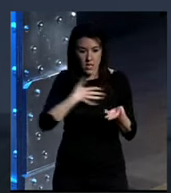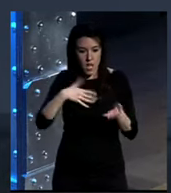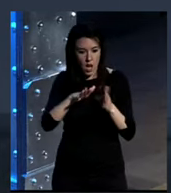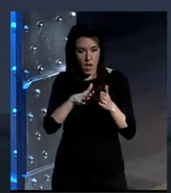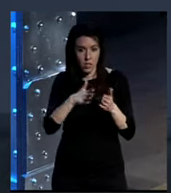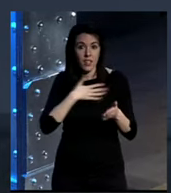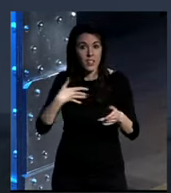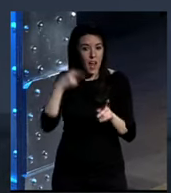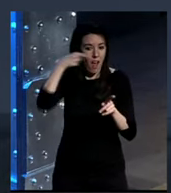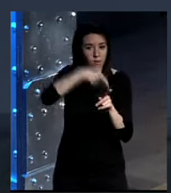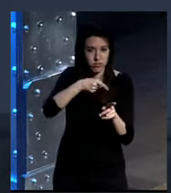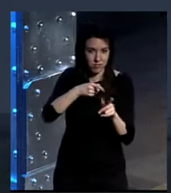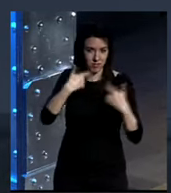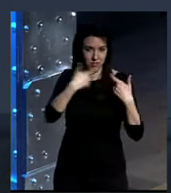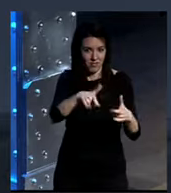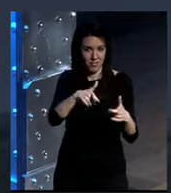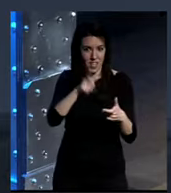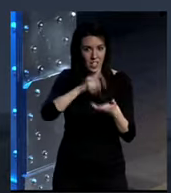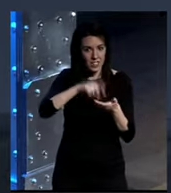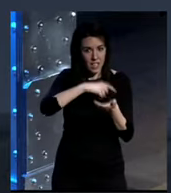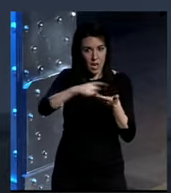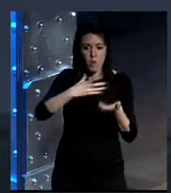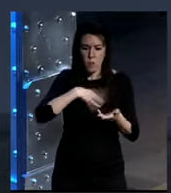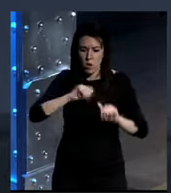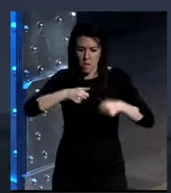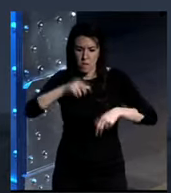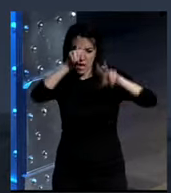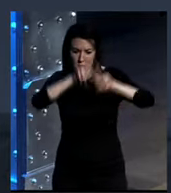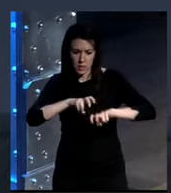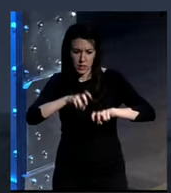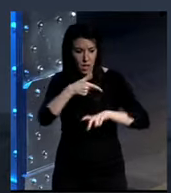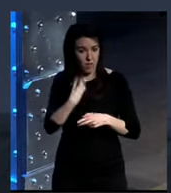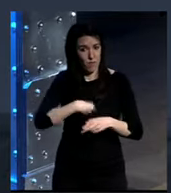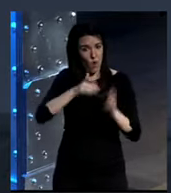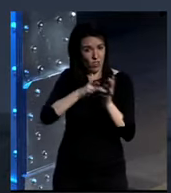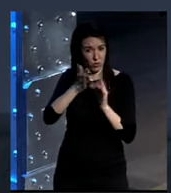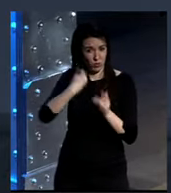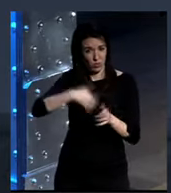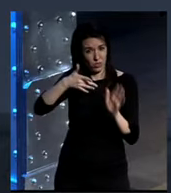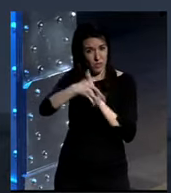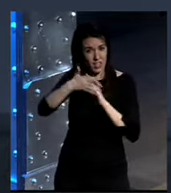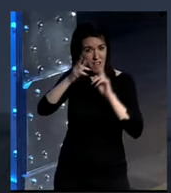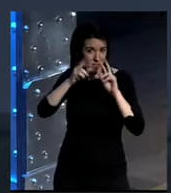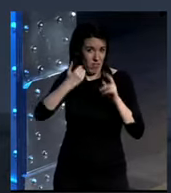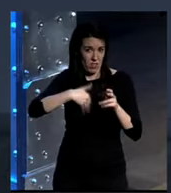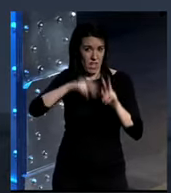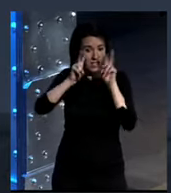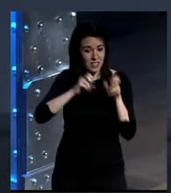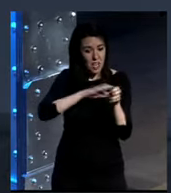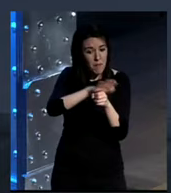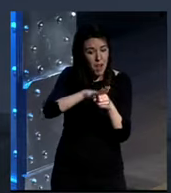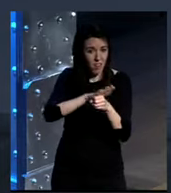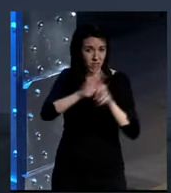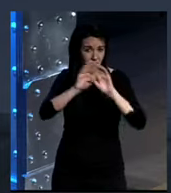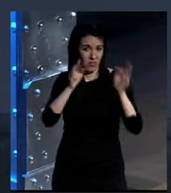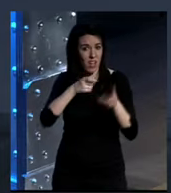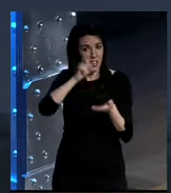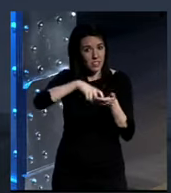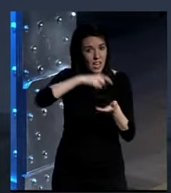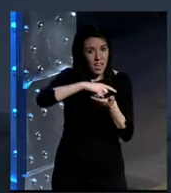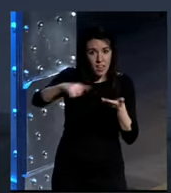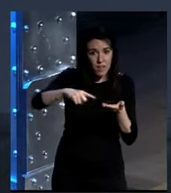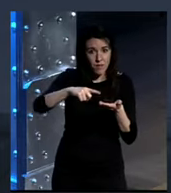telégrafo, me refiero, que puede empezar a investigar, como decía Jesús hace un momento, sobre la telegrafía y sobre telégrafos, y cuenta